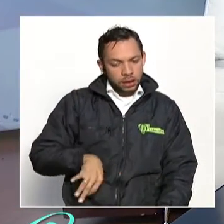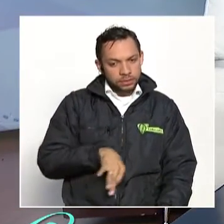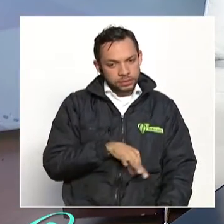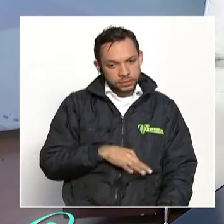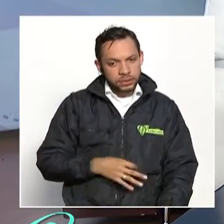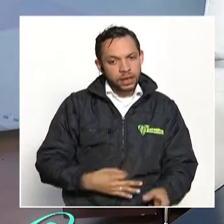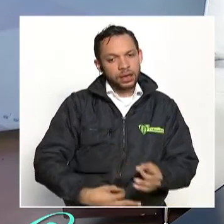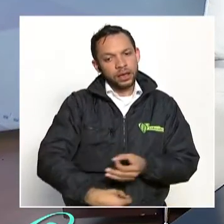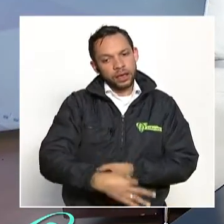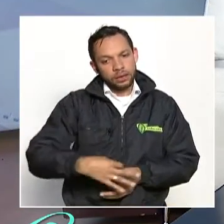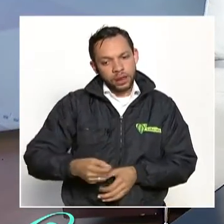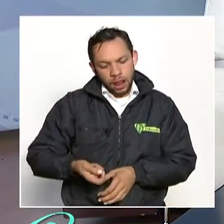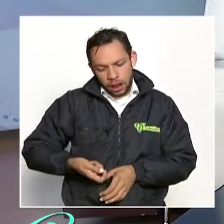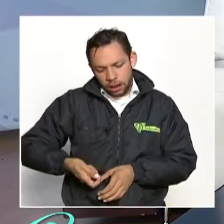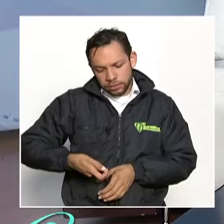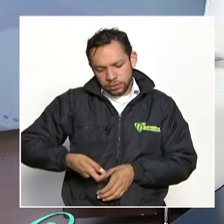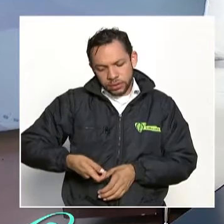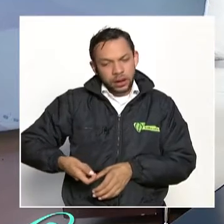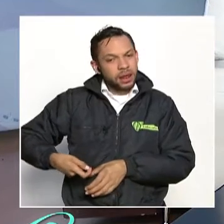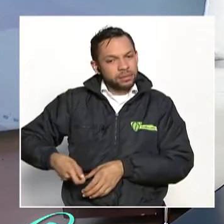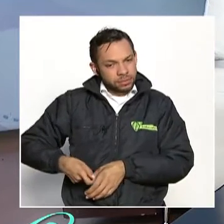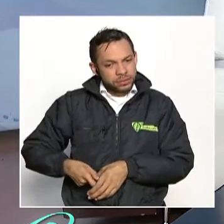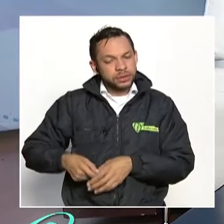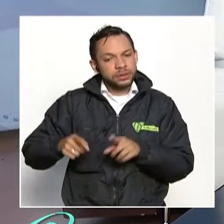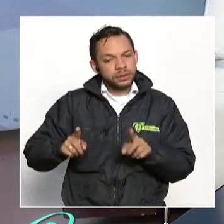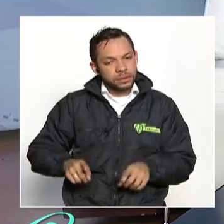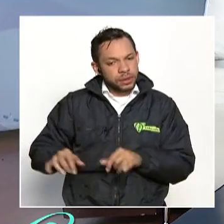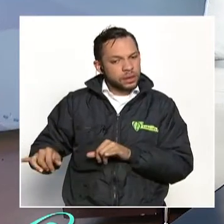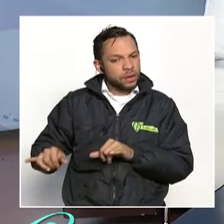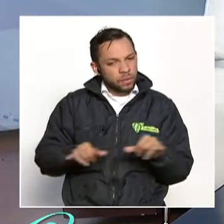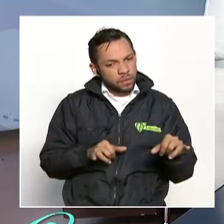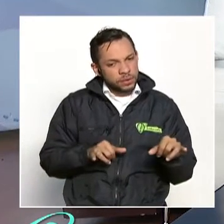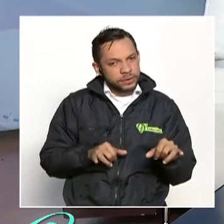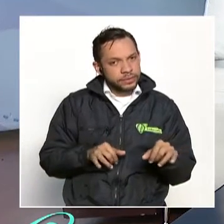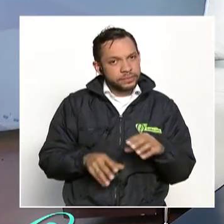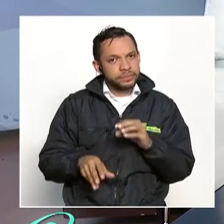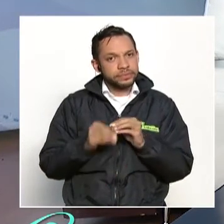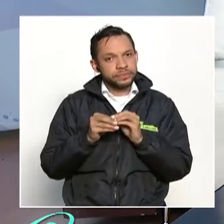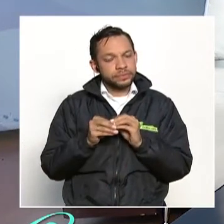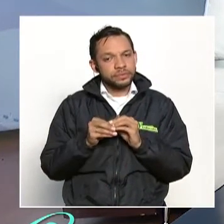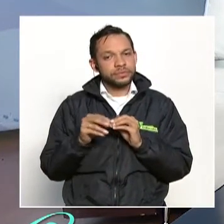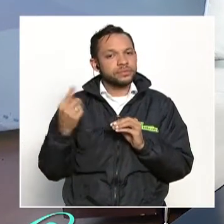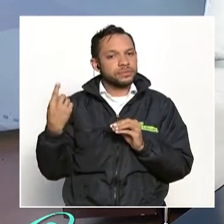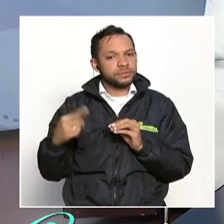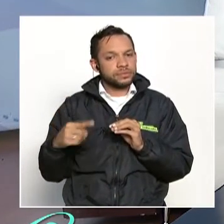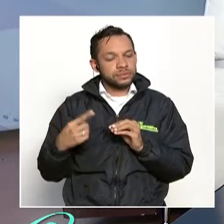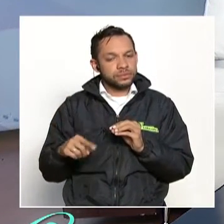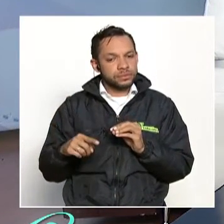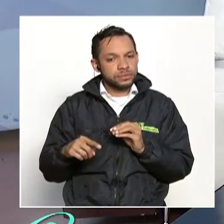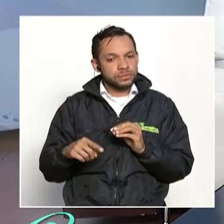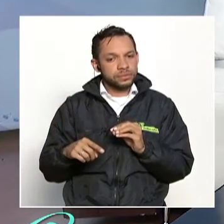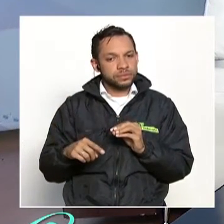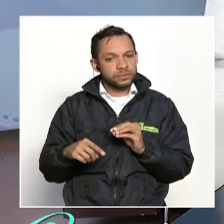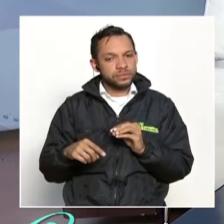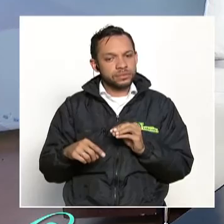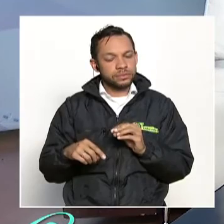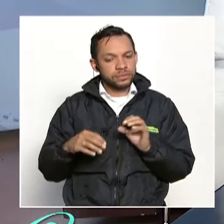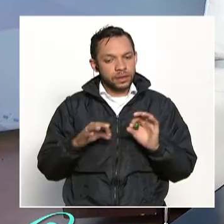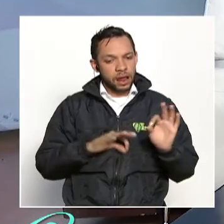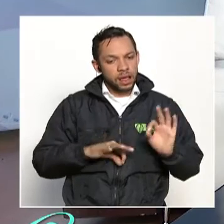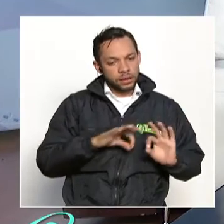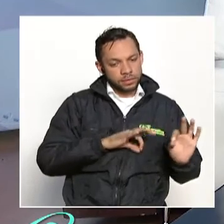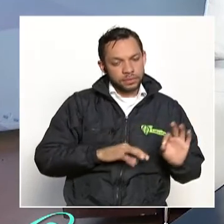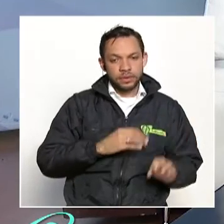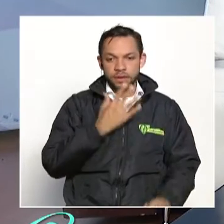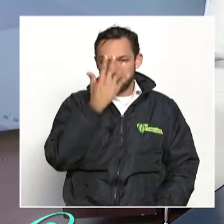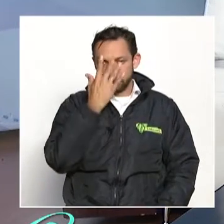flora intestinal, va a la par una cosa que usted adicionó al tratamiento, que es la limpieza hepática de Morris, que está en